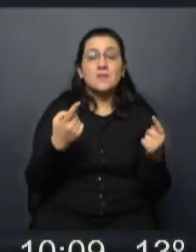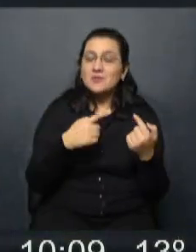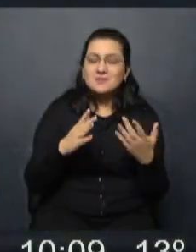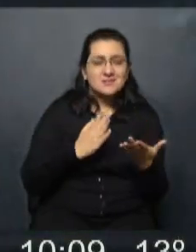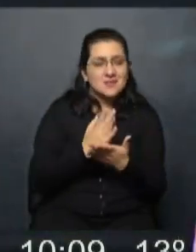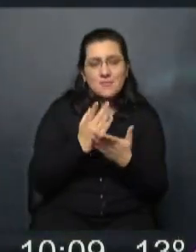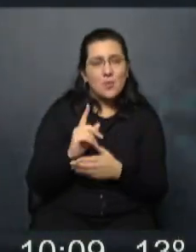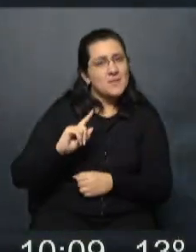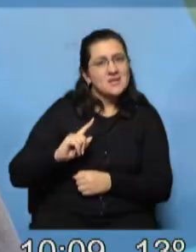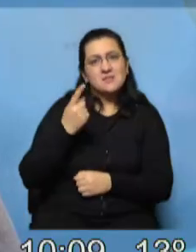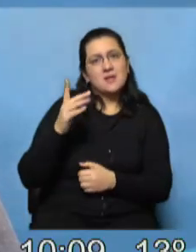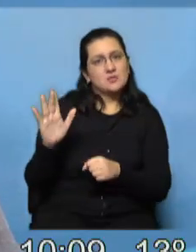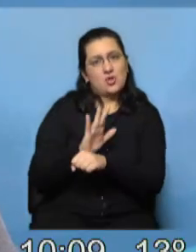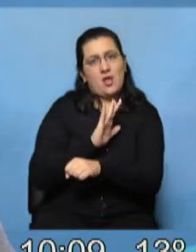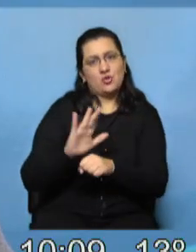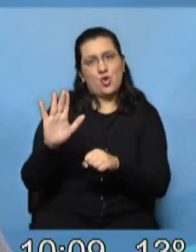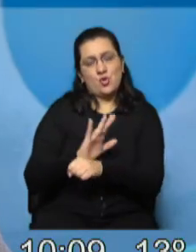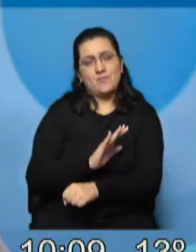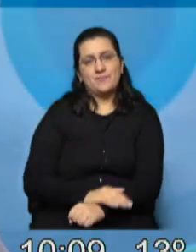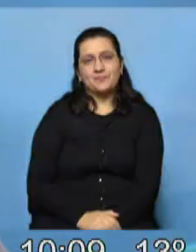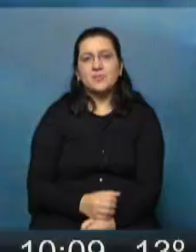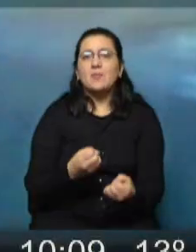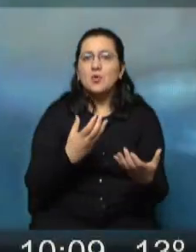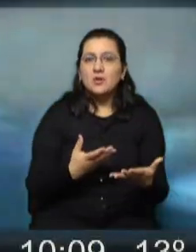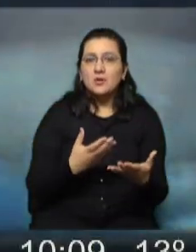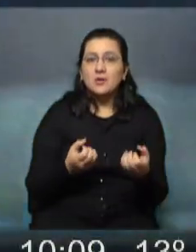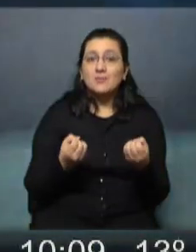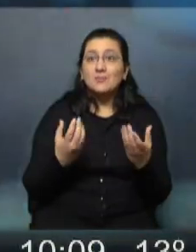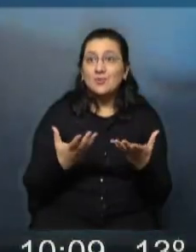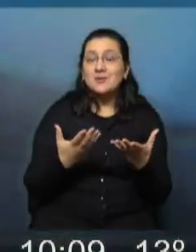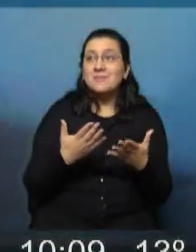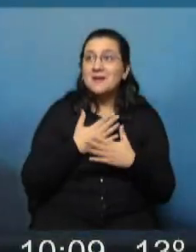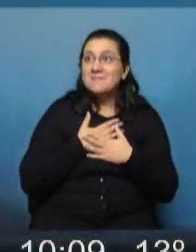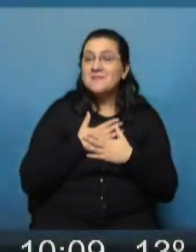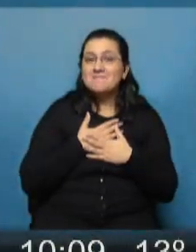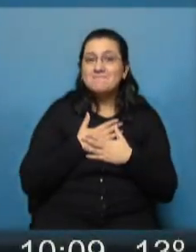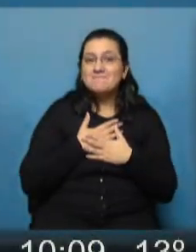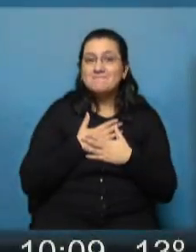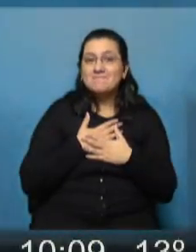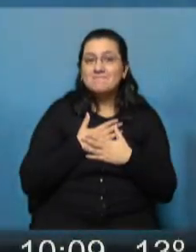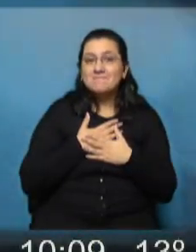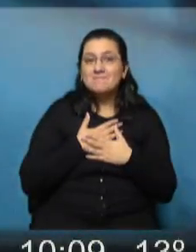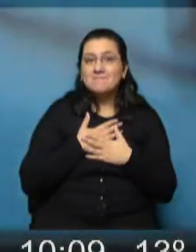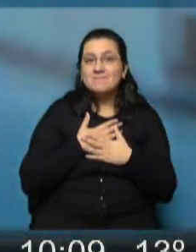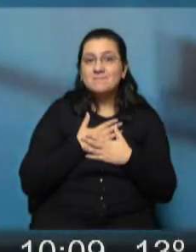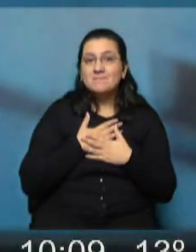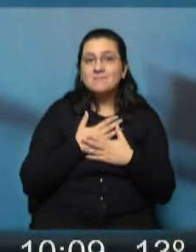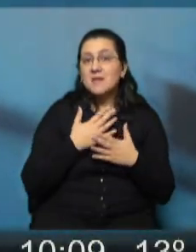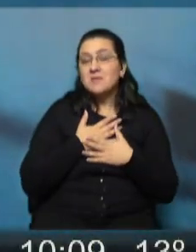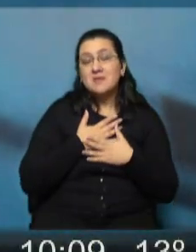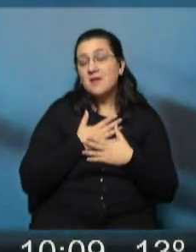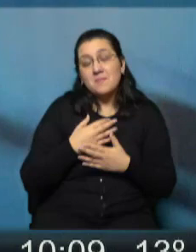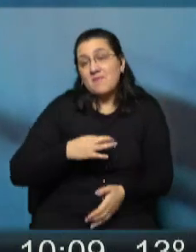soy un actor, nada más. Siempre lo reafirmás. ¿Por qué? Y porque sí, porque para mí es para mí es mi